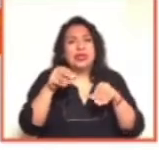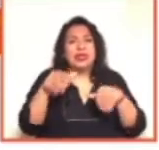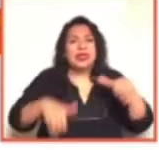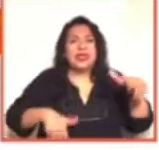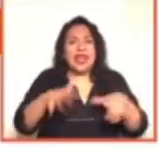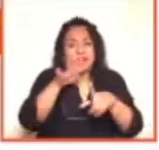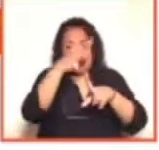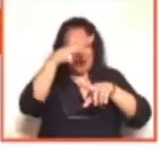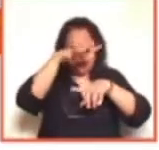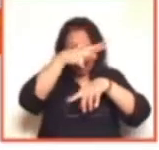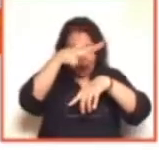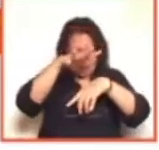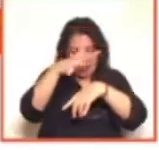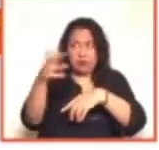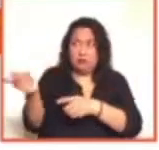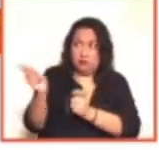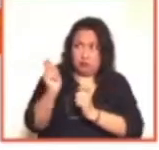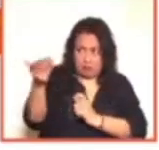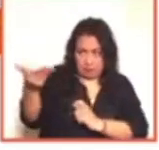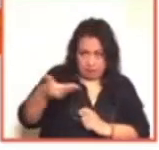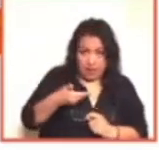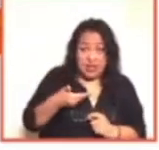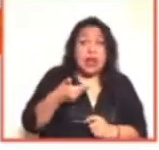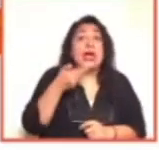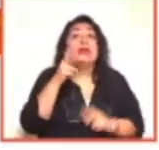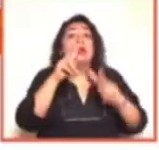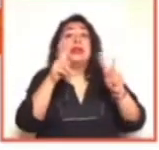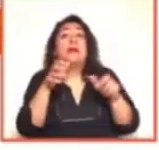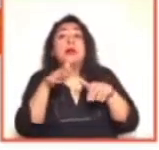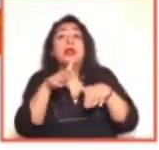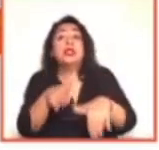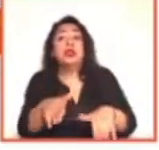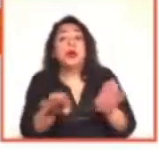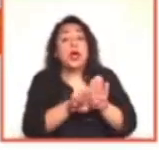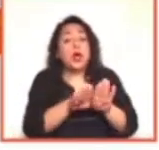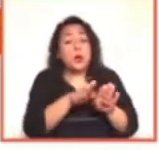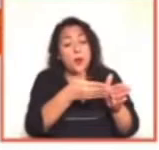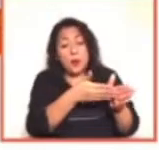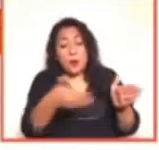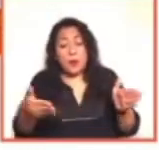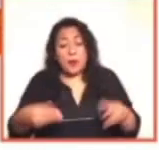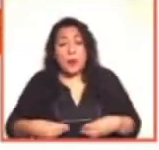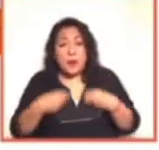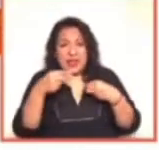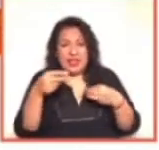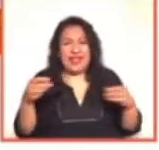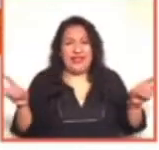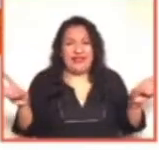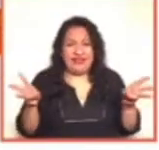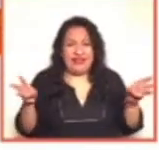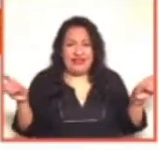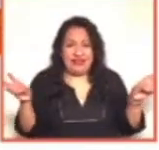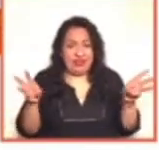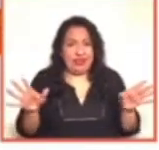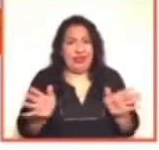a encargo de ellos y habla sobre el ciclo de vida de este anfibio impresionante que tenemos en nuestro